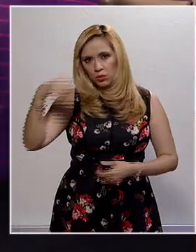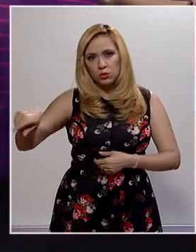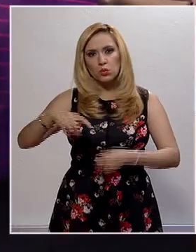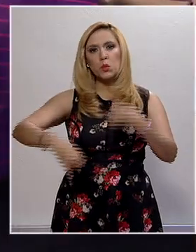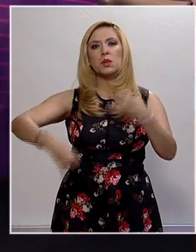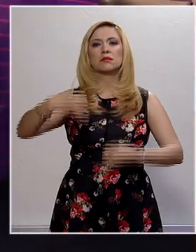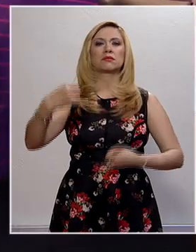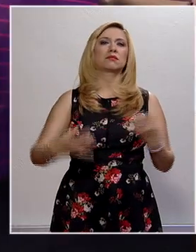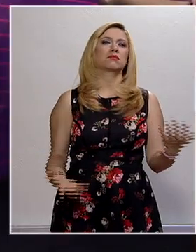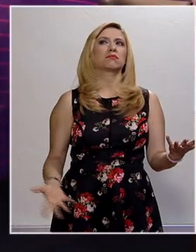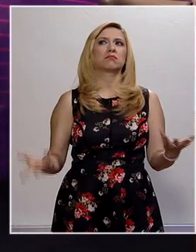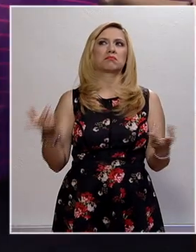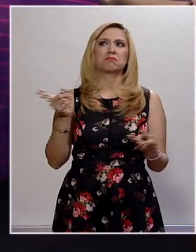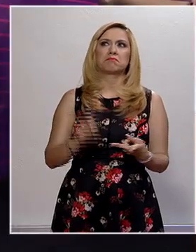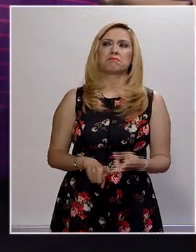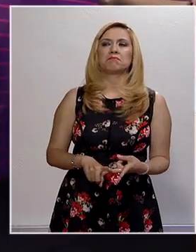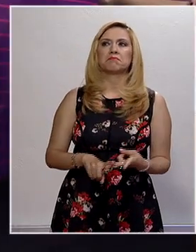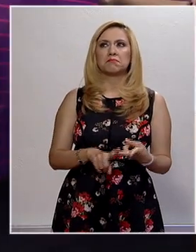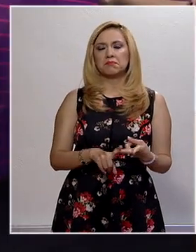términos de